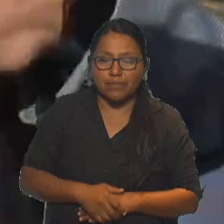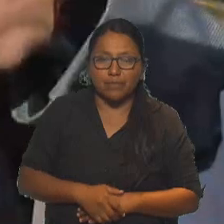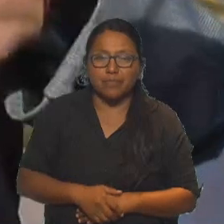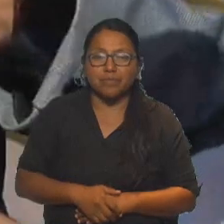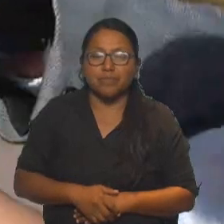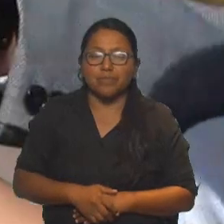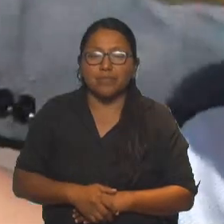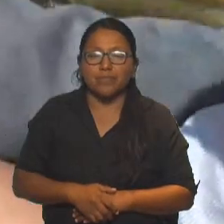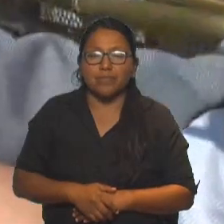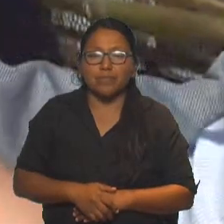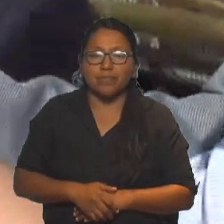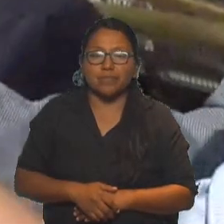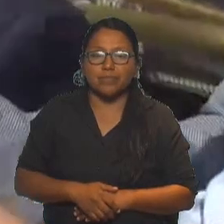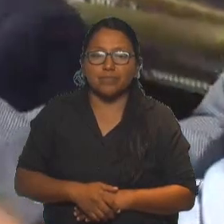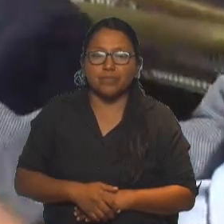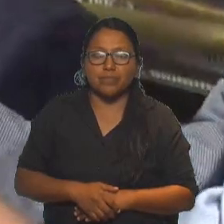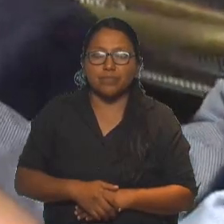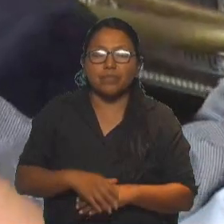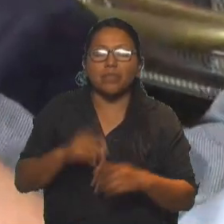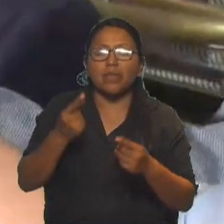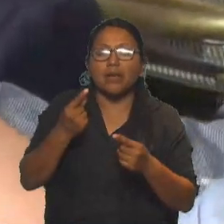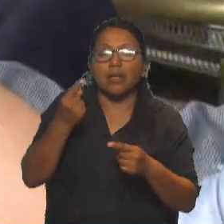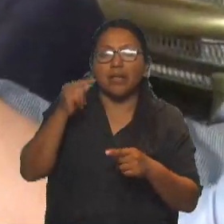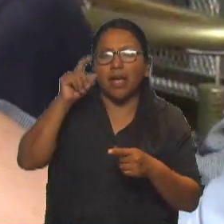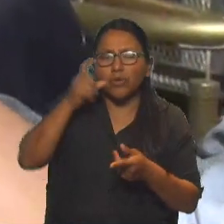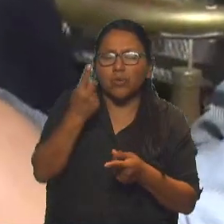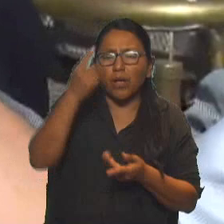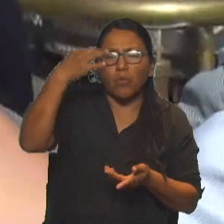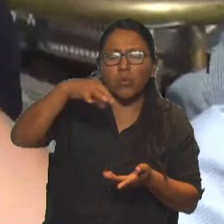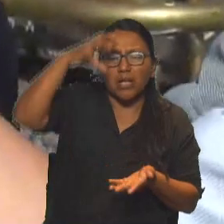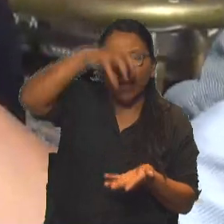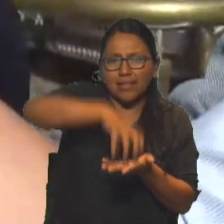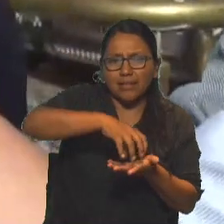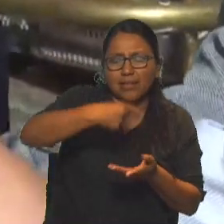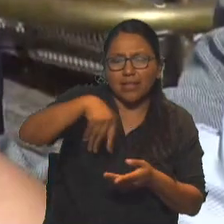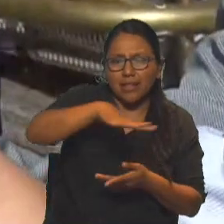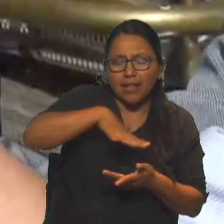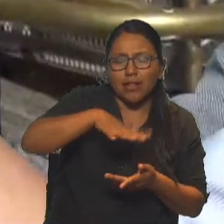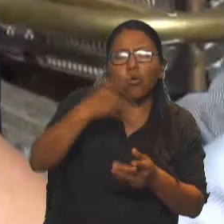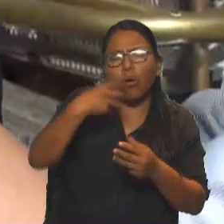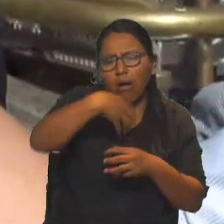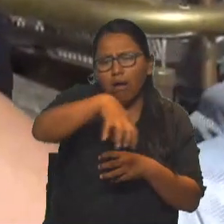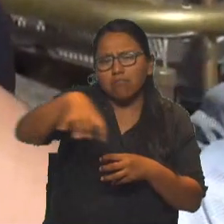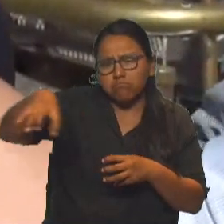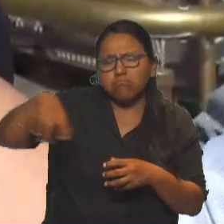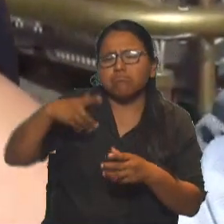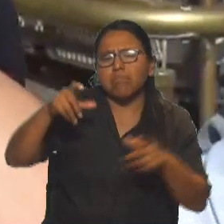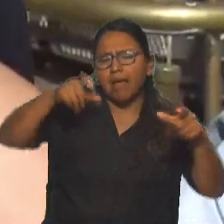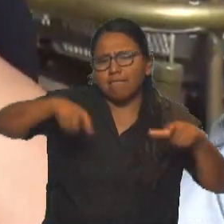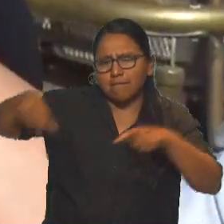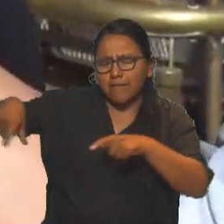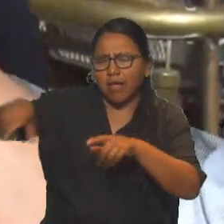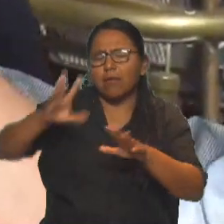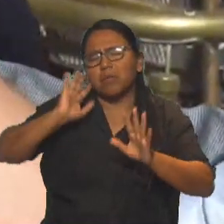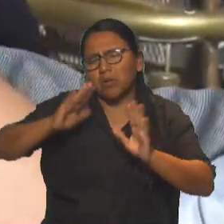sede designada para la Argentina, Víctor? O sea, ¿la Argentina jugará en una sola sede definida? No, hay varias sedes de estadio, pero bueno,